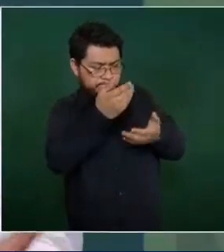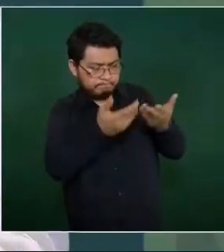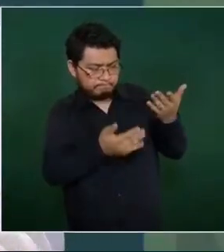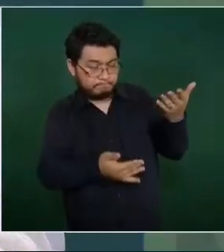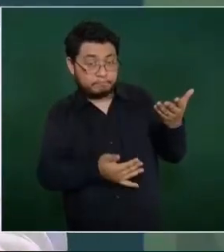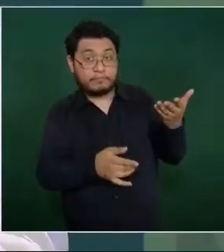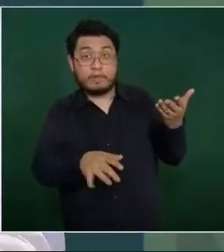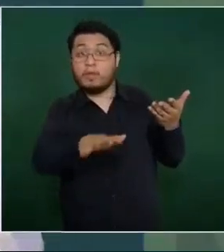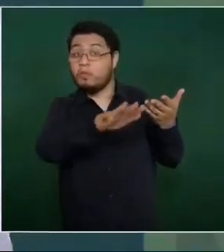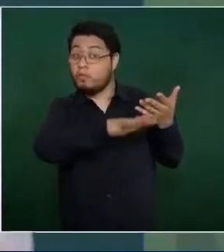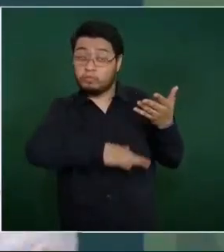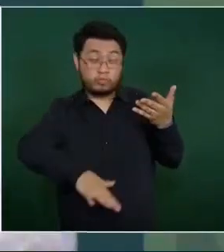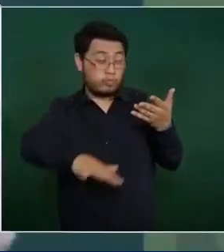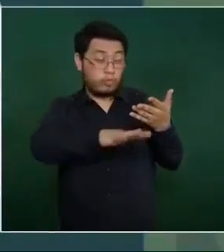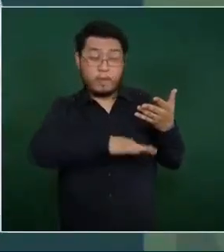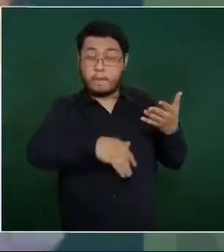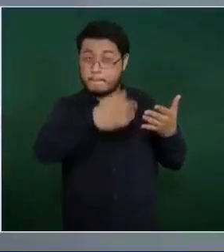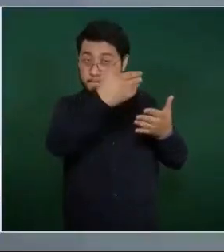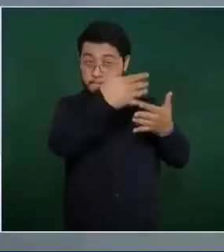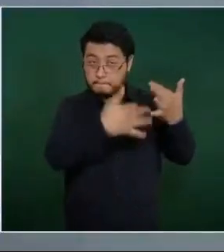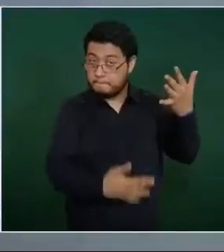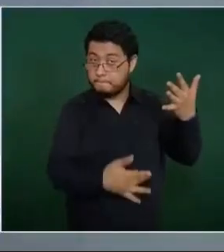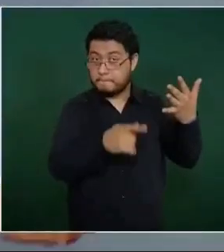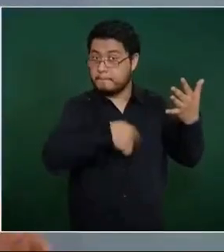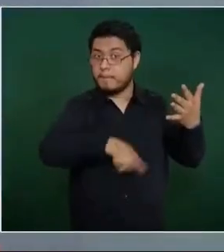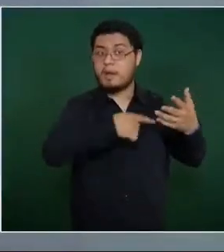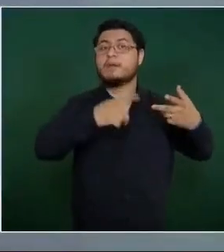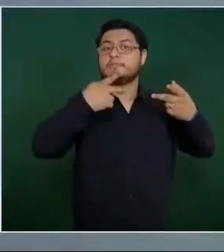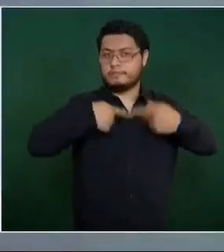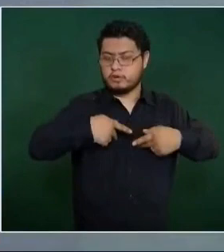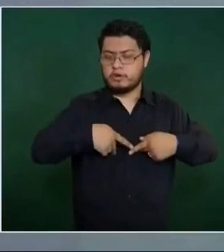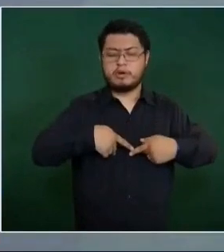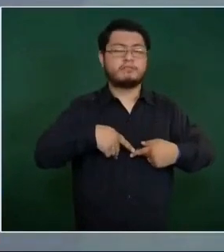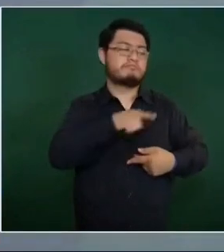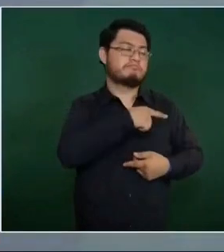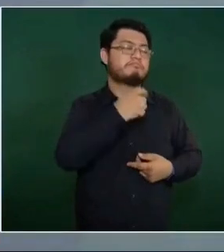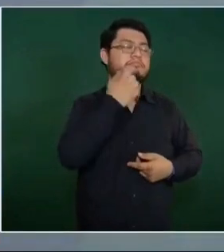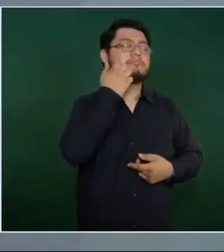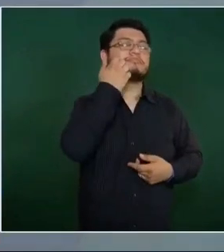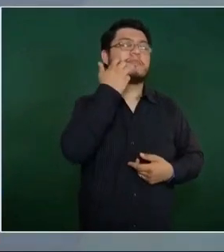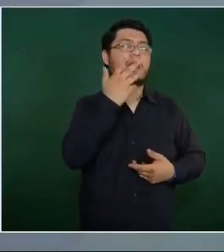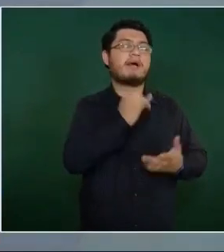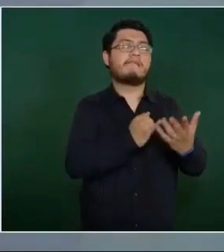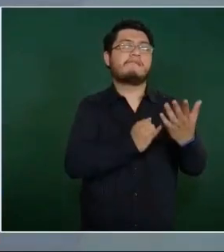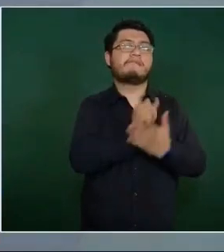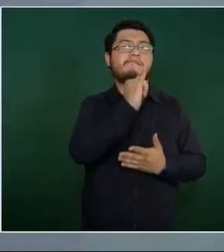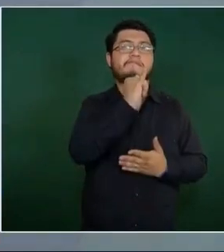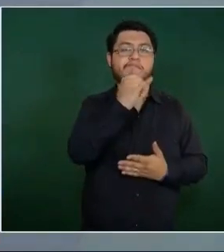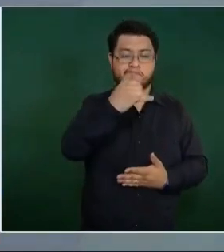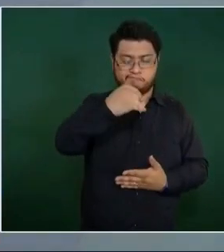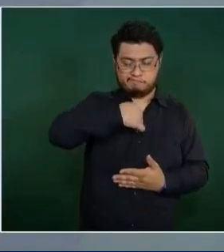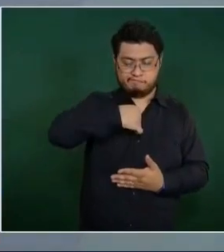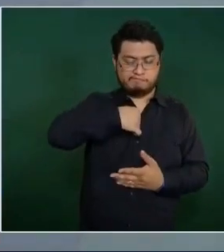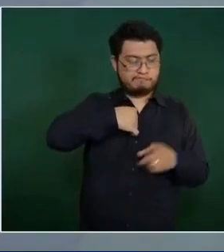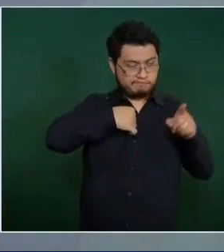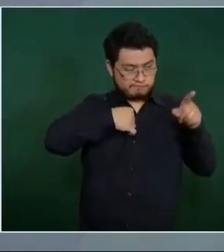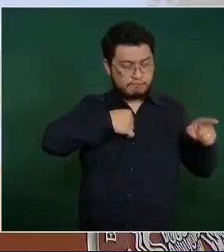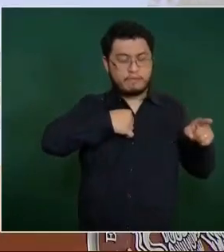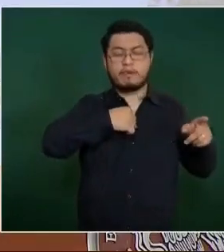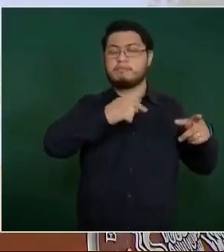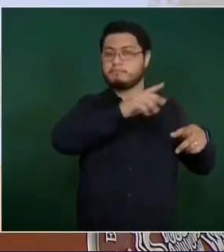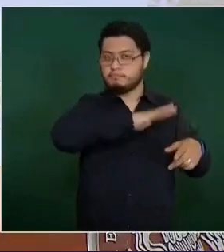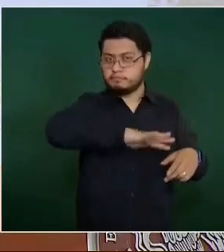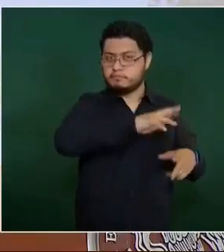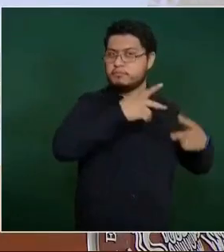gente lo que quiere es que sea el pueblo el que elija a las autoridades electorales. ¿Por qué